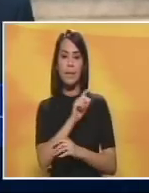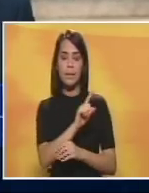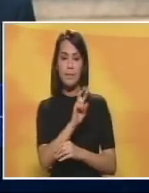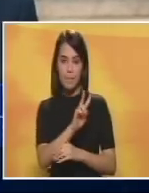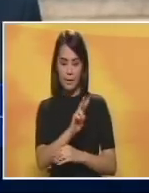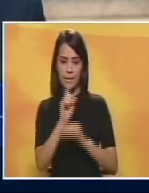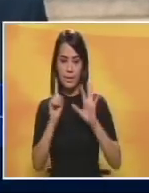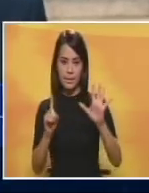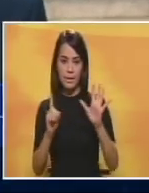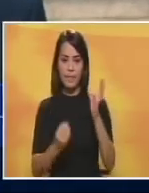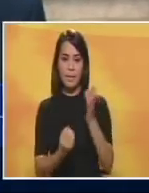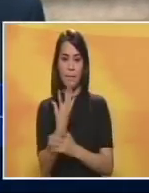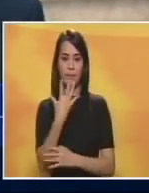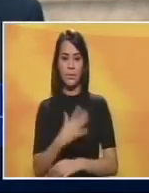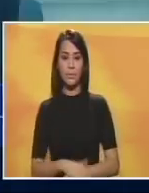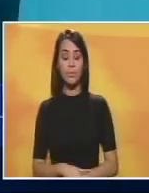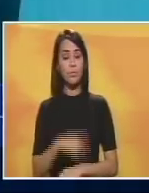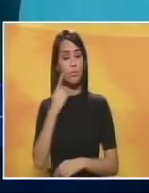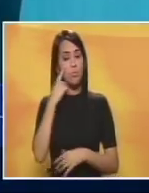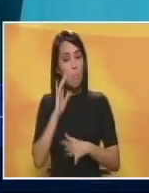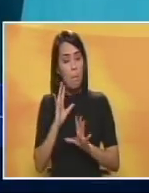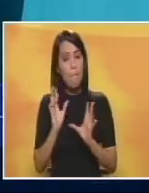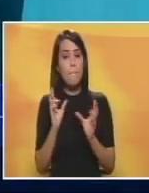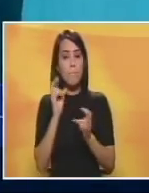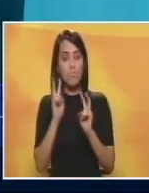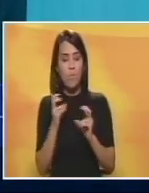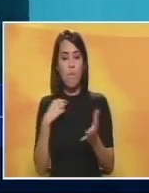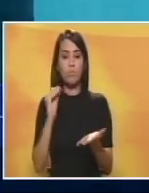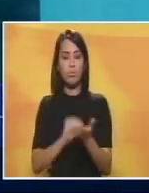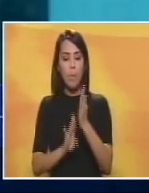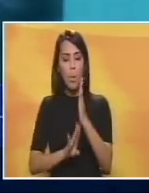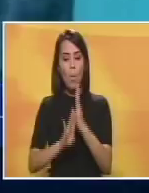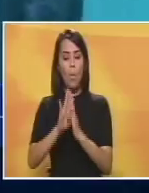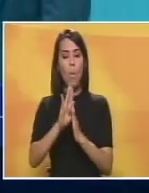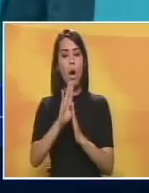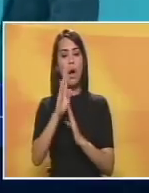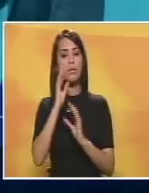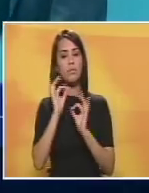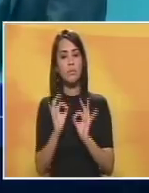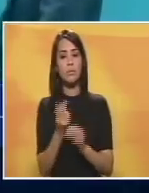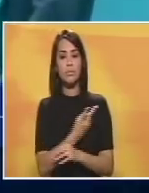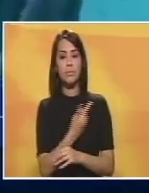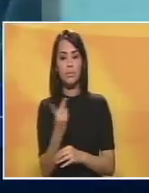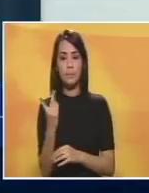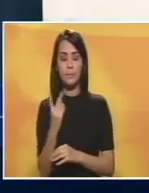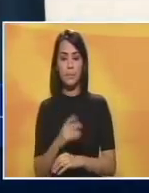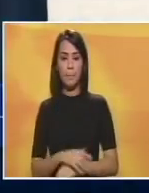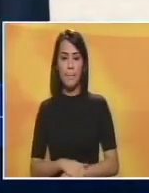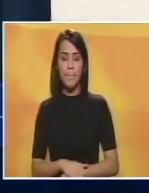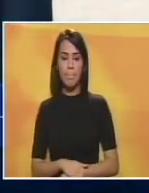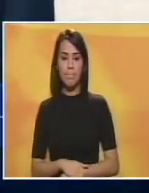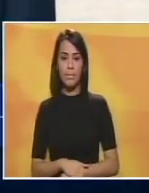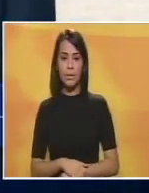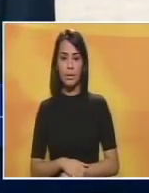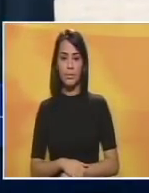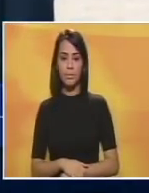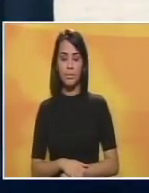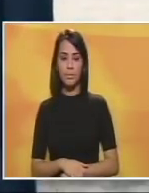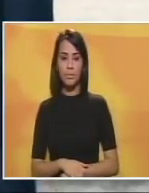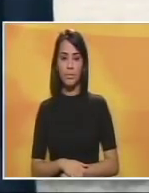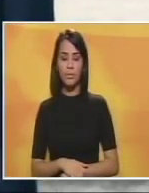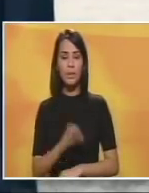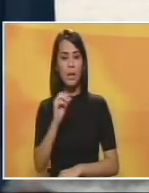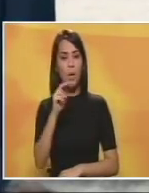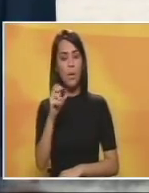26 de mayo. Se espera que la nueva cita sirva para avanzar en la declaración de Panmunjom, en la que se puede comprometer la ONU